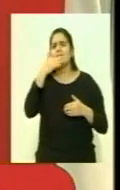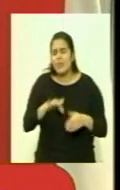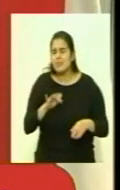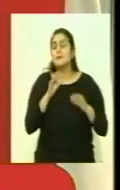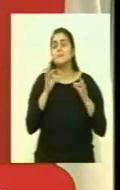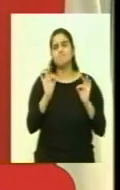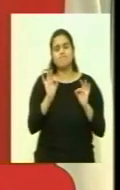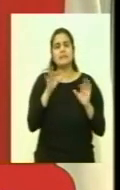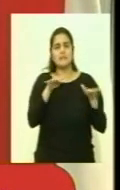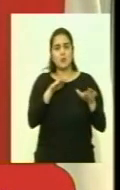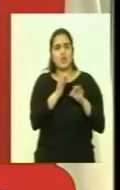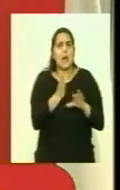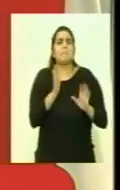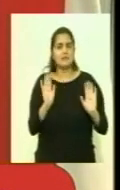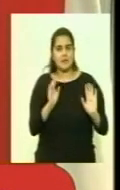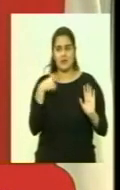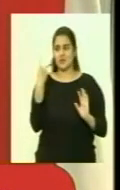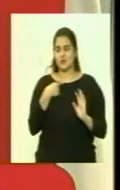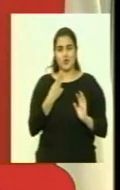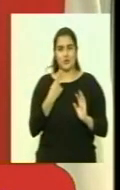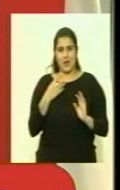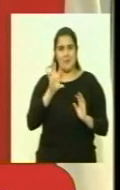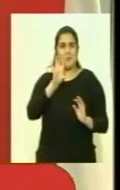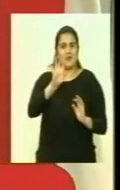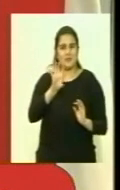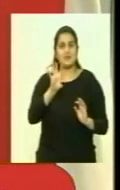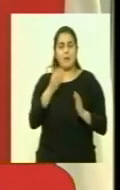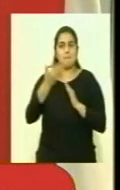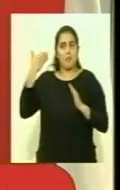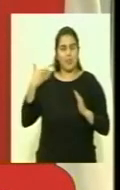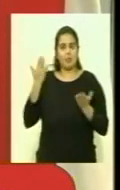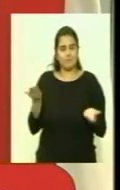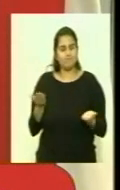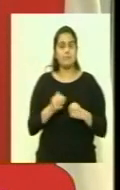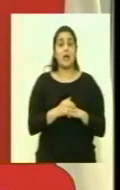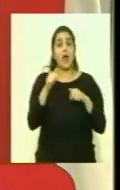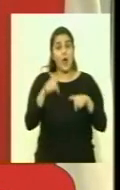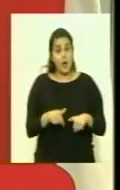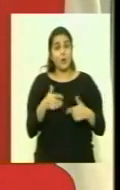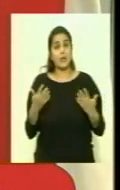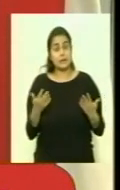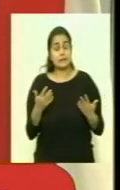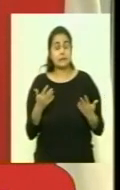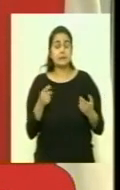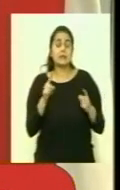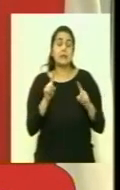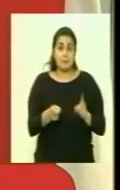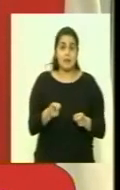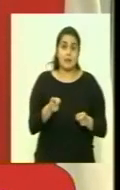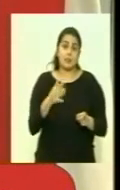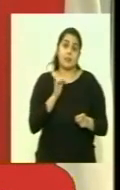situación excepcional que vivía nuestra provincia en su momento. Ahora bien, también debo